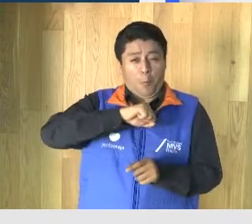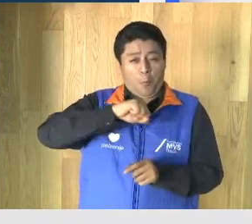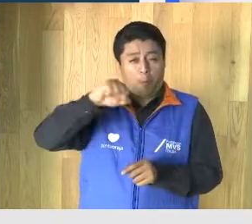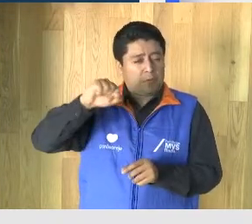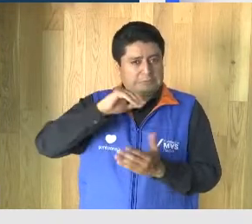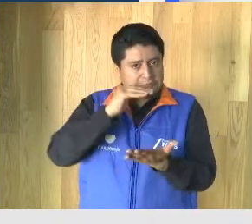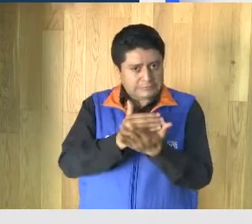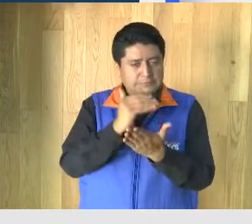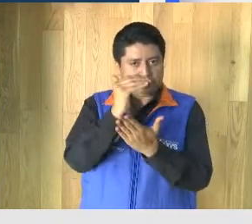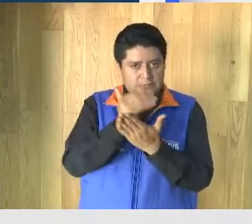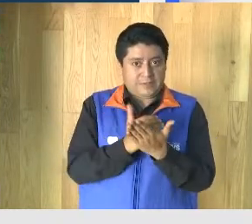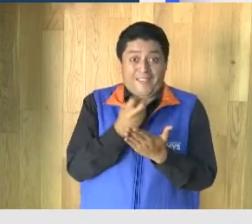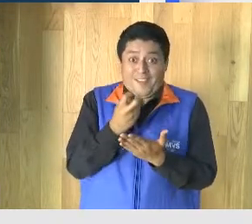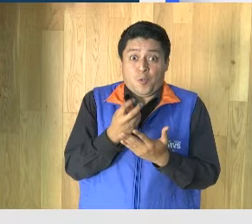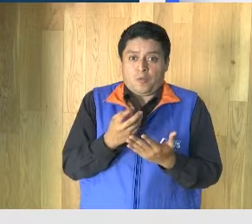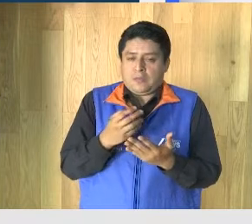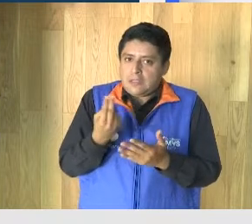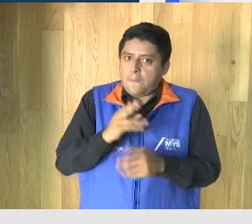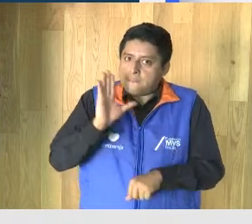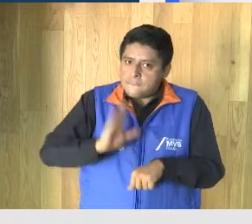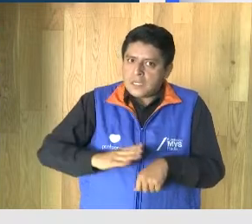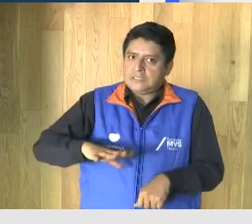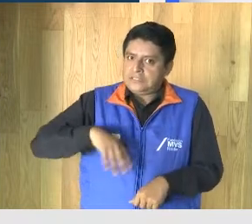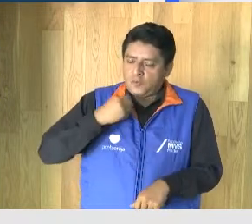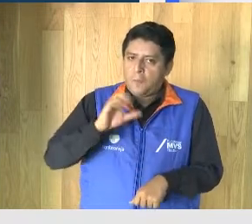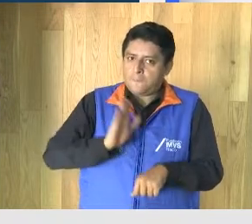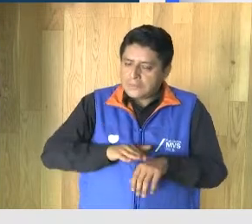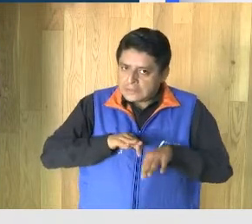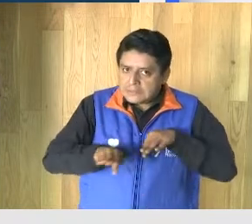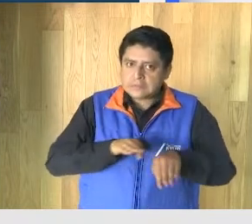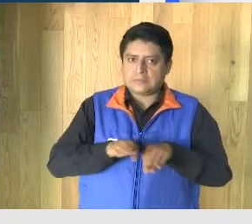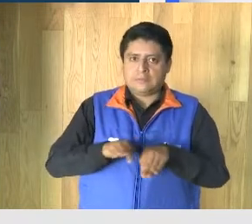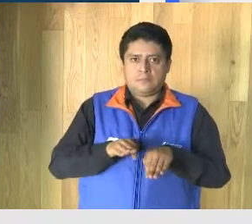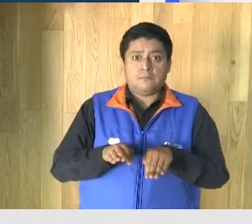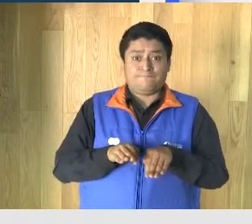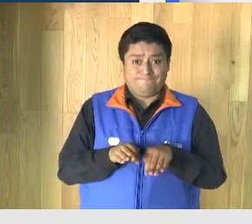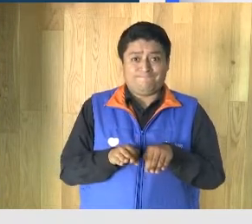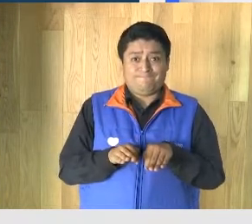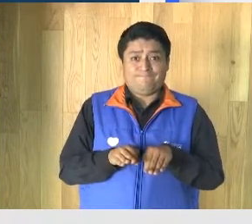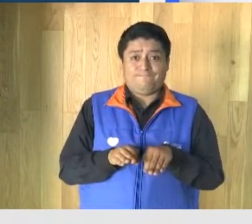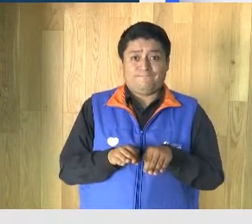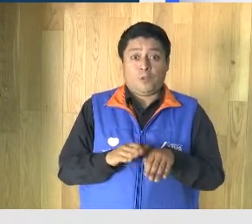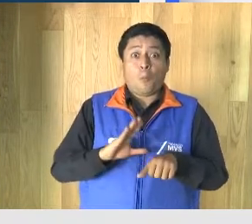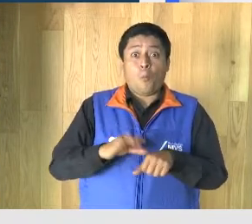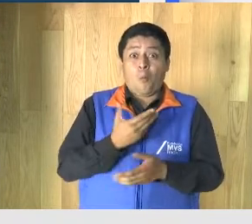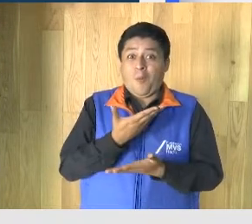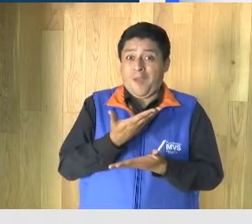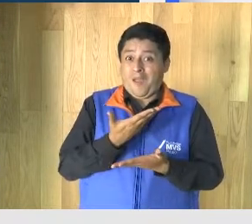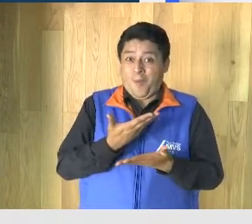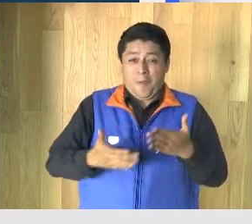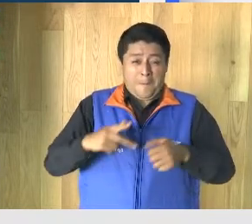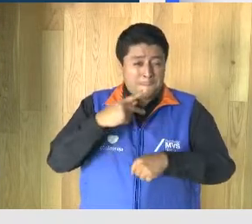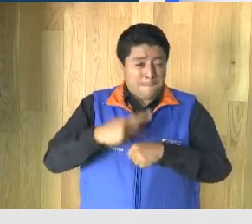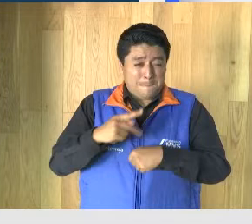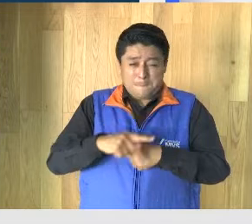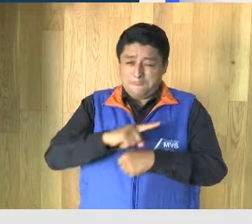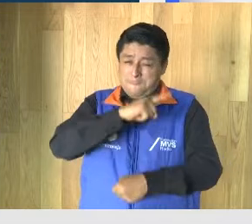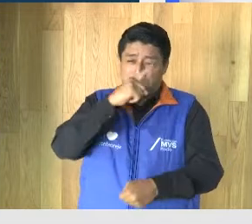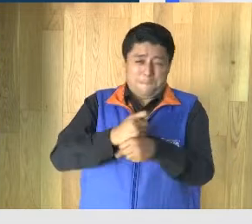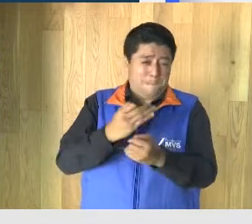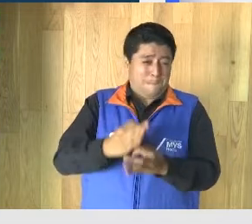cada vez más ambición en materia climática, porque, como hemos visto, estamos hablando de uno de los riesgos más importantes, ¿no?